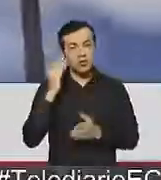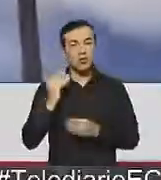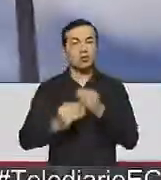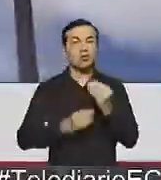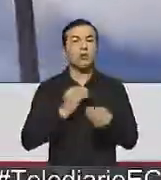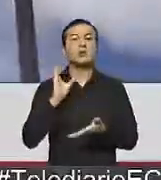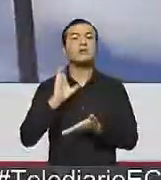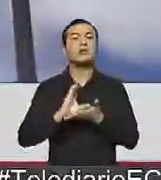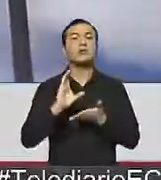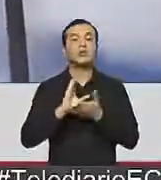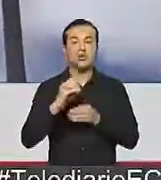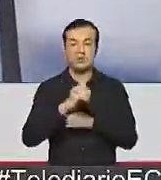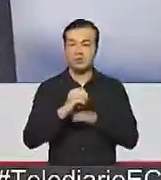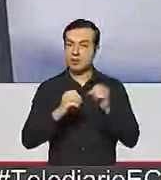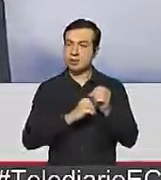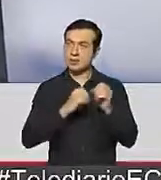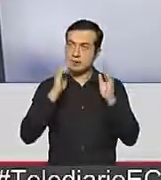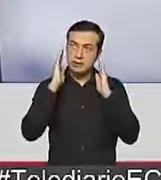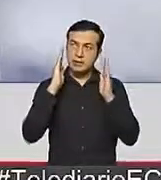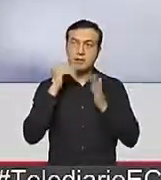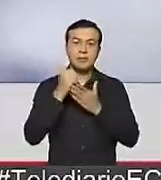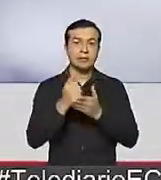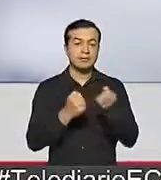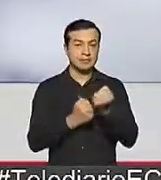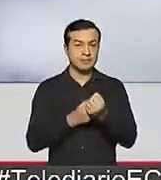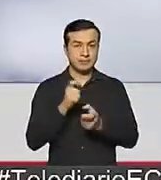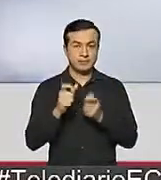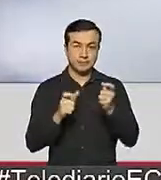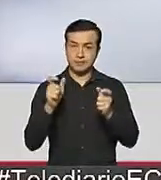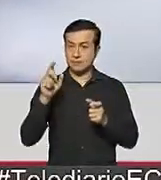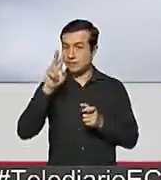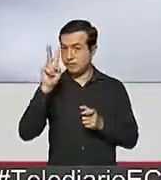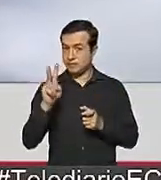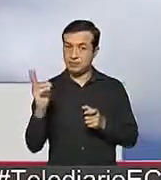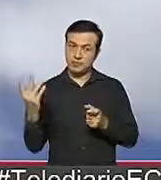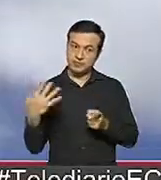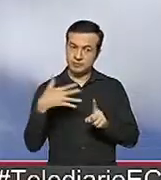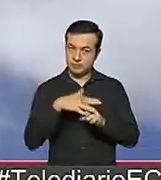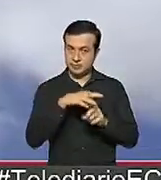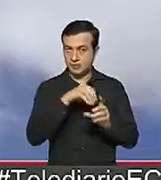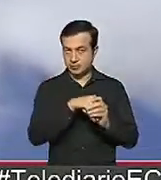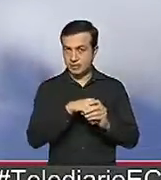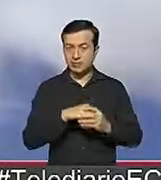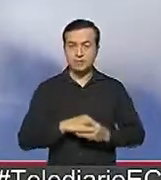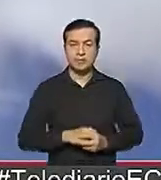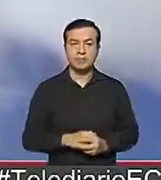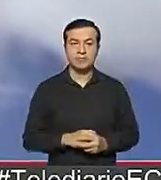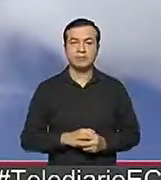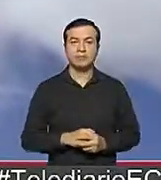de centros y oficinas de atención para ayudar a la inserción de los venezolanos.